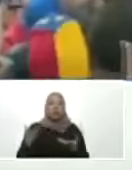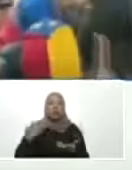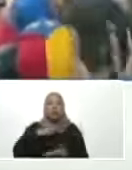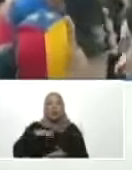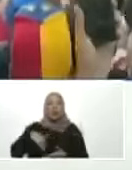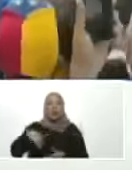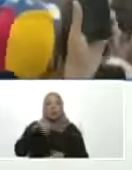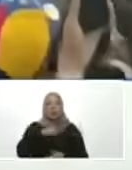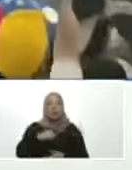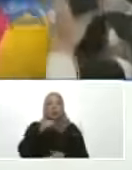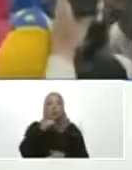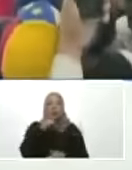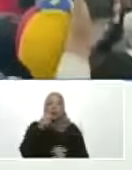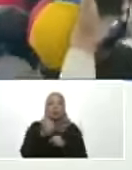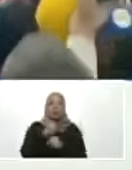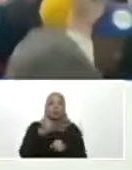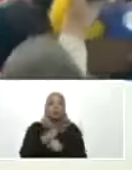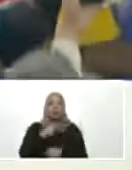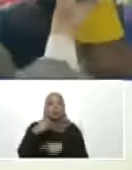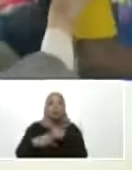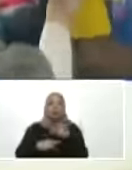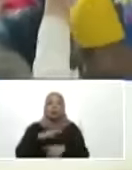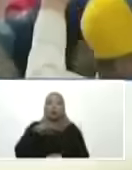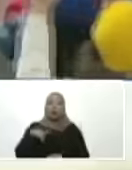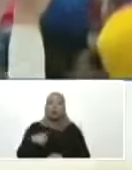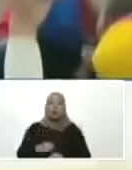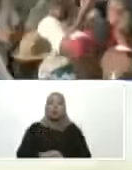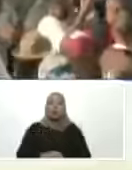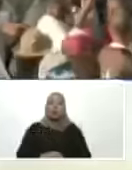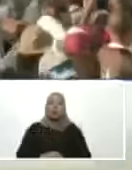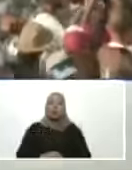en los valores de Cristo Redentor.